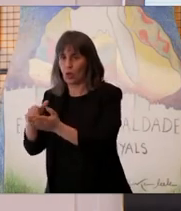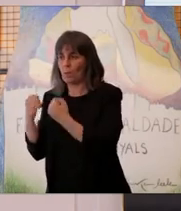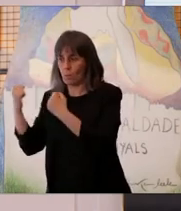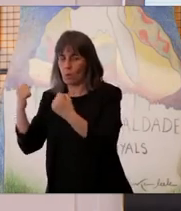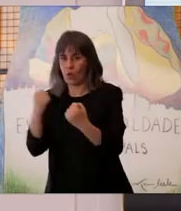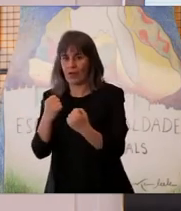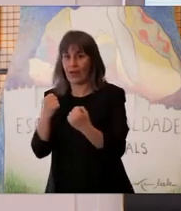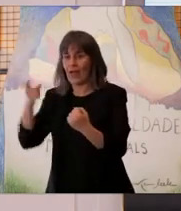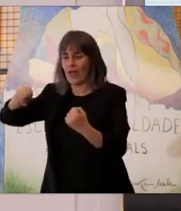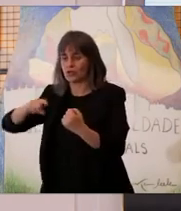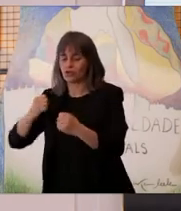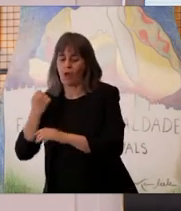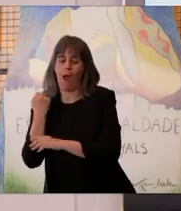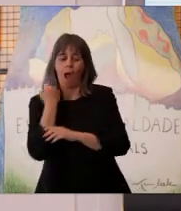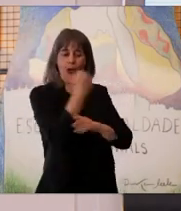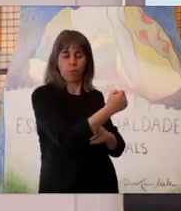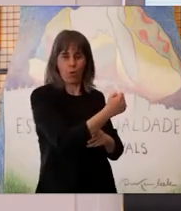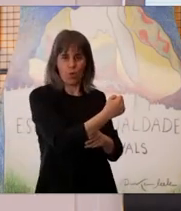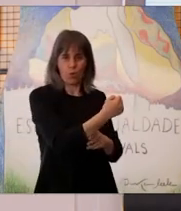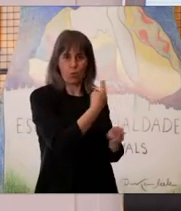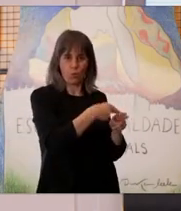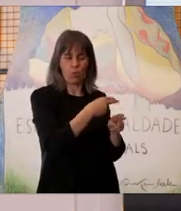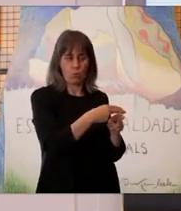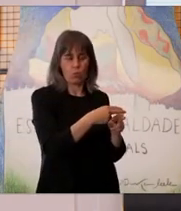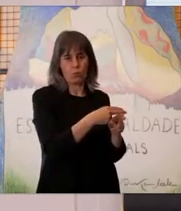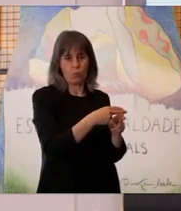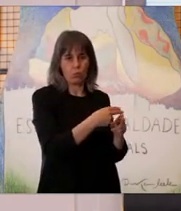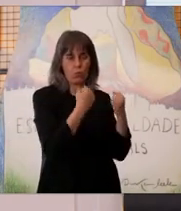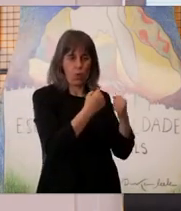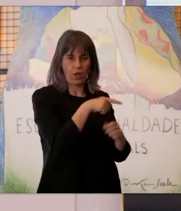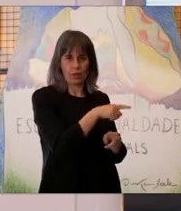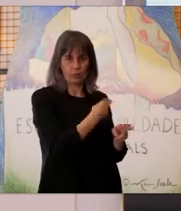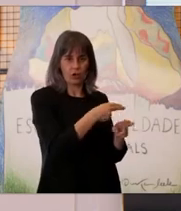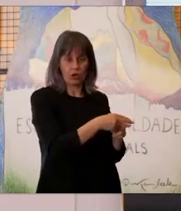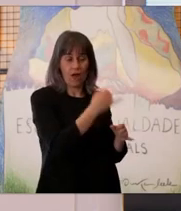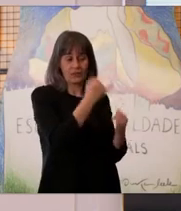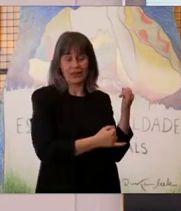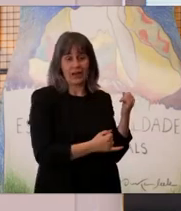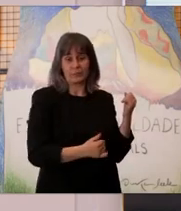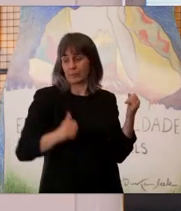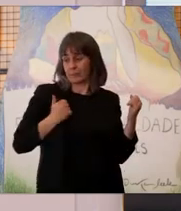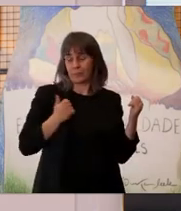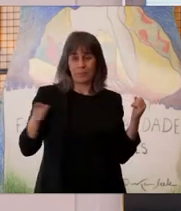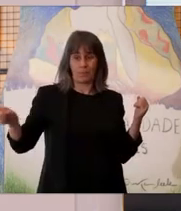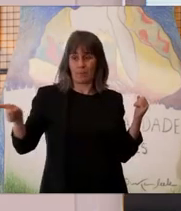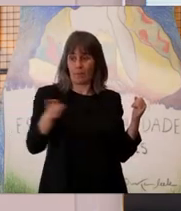legitiman al poder político también pues al final son oportunidades perdidas